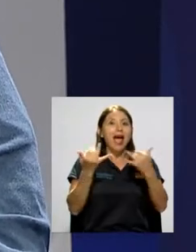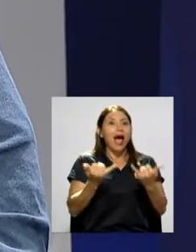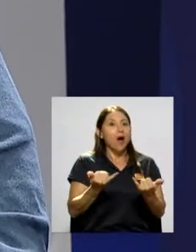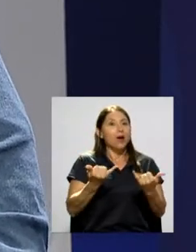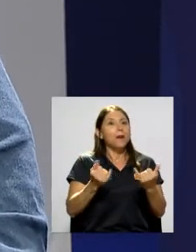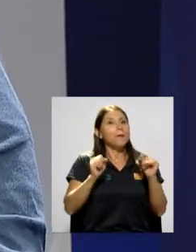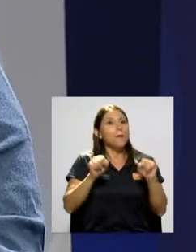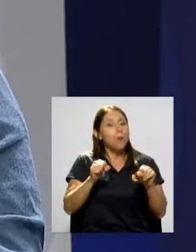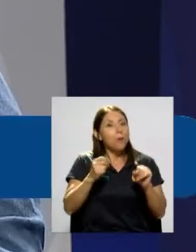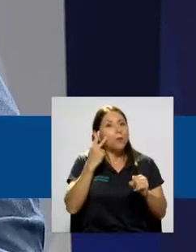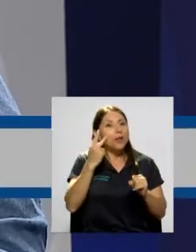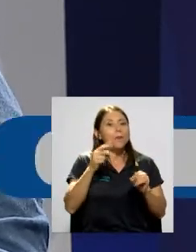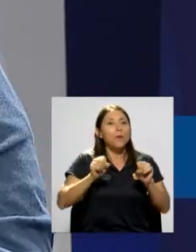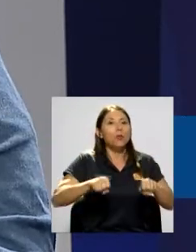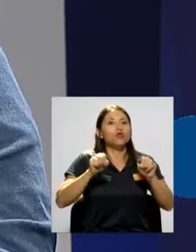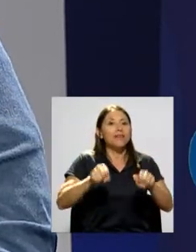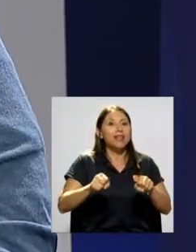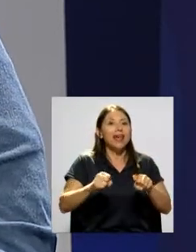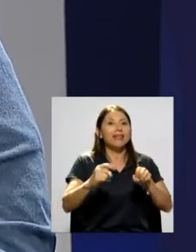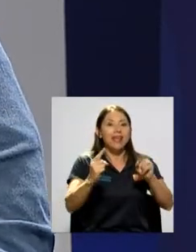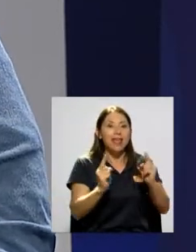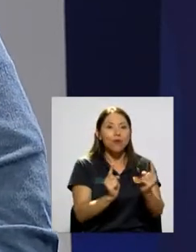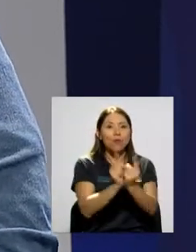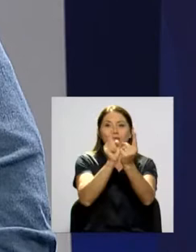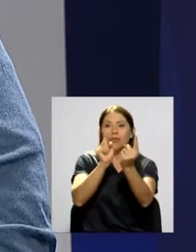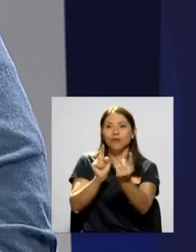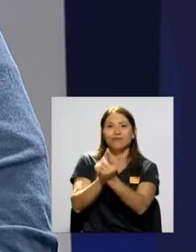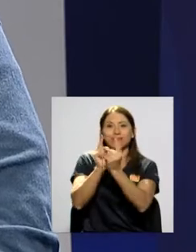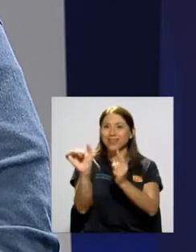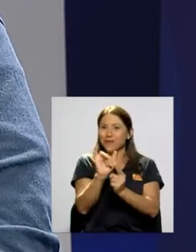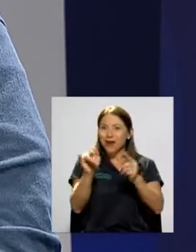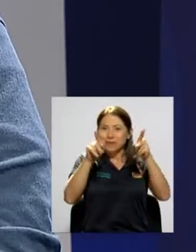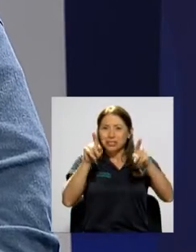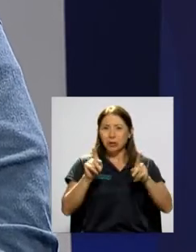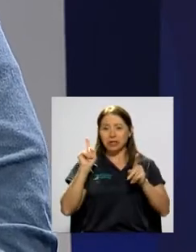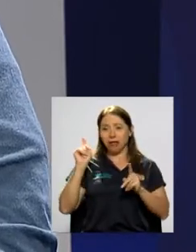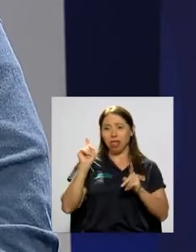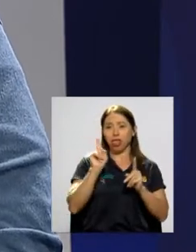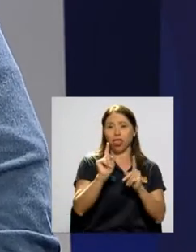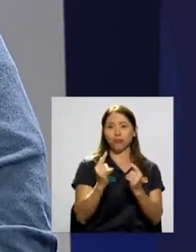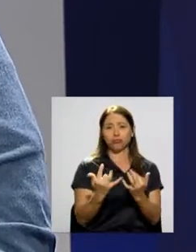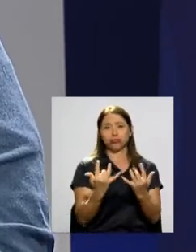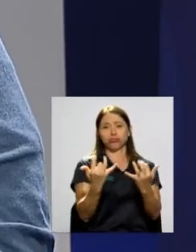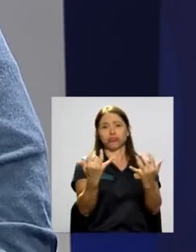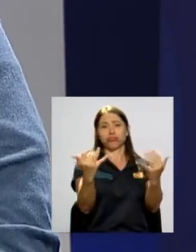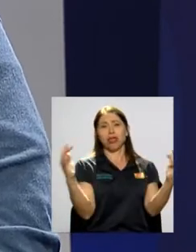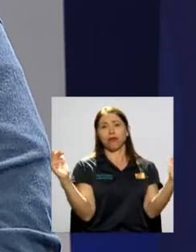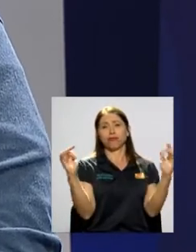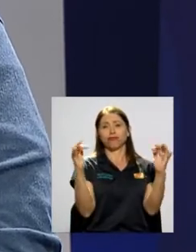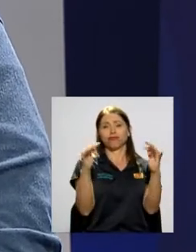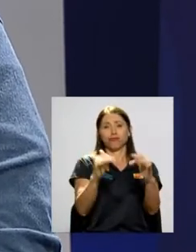encuentro, inclusive de encuentro en plaza pública, ¿no? Y eso varió completamente en los escenarios.